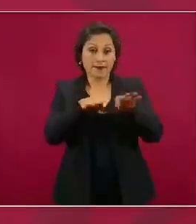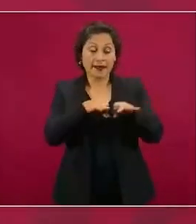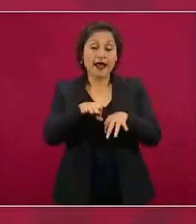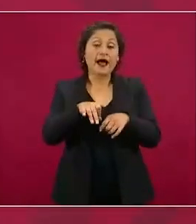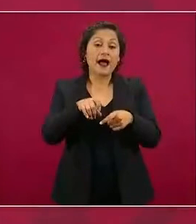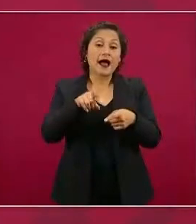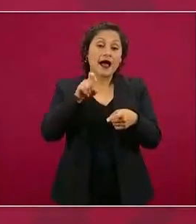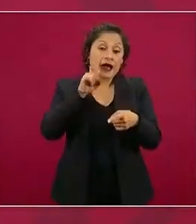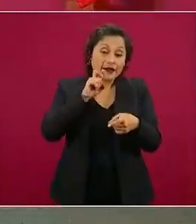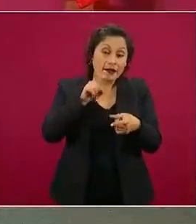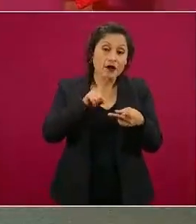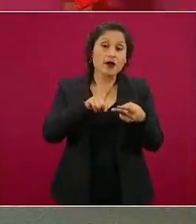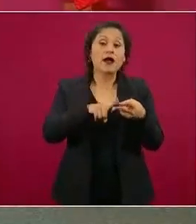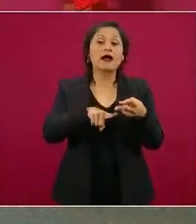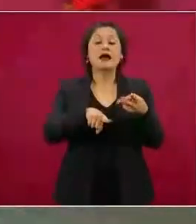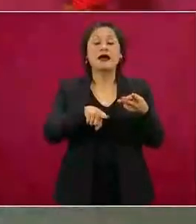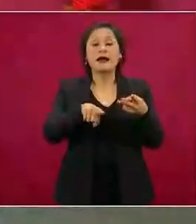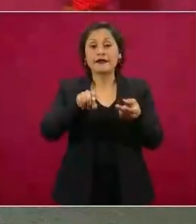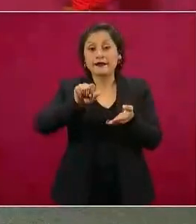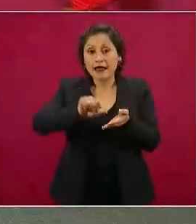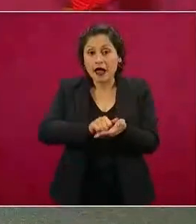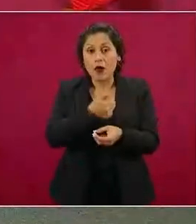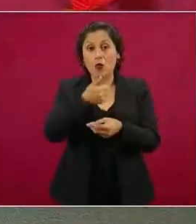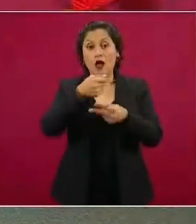había también el señor de los puertos,